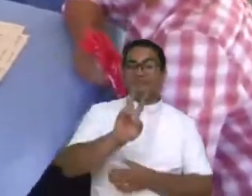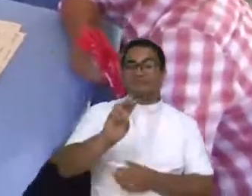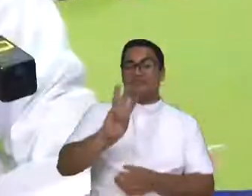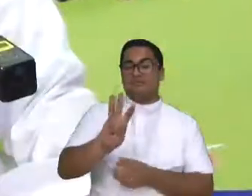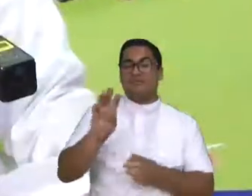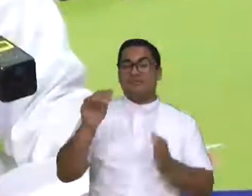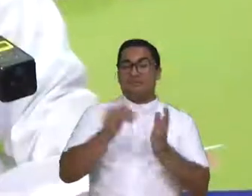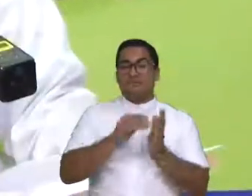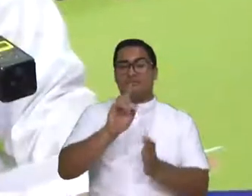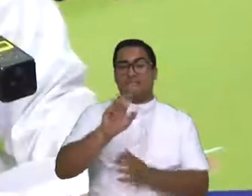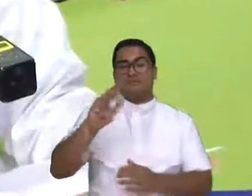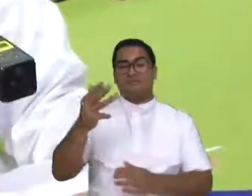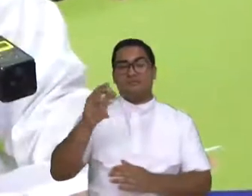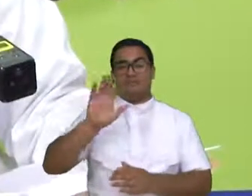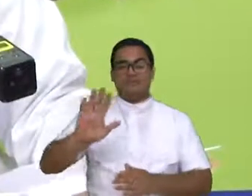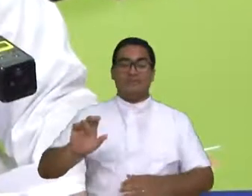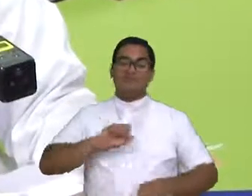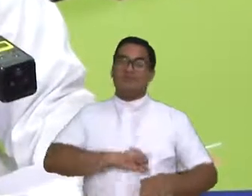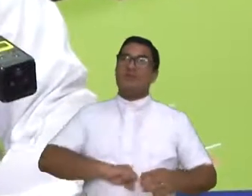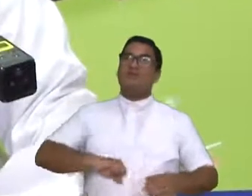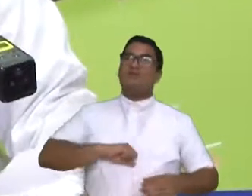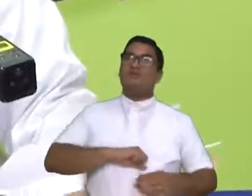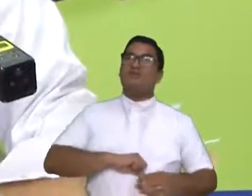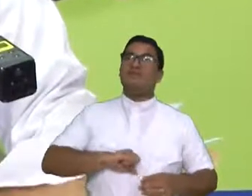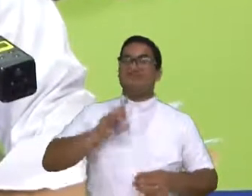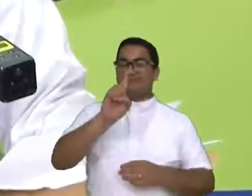23.195 ultrasonidos, se tomaron